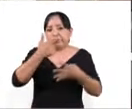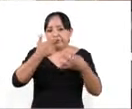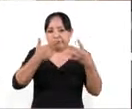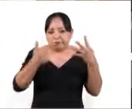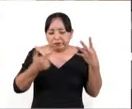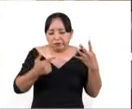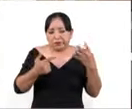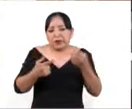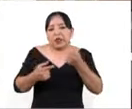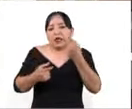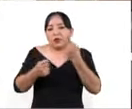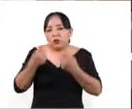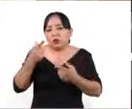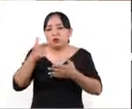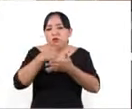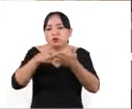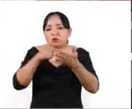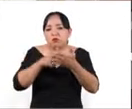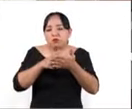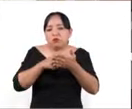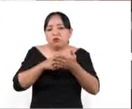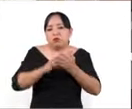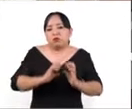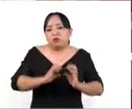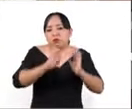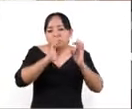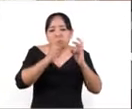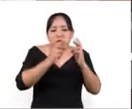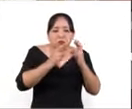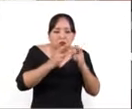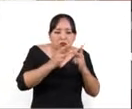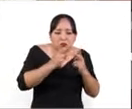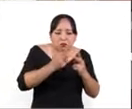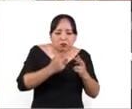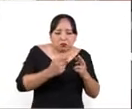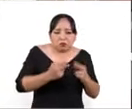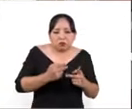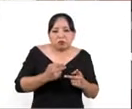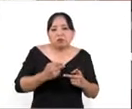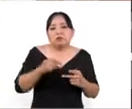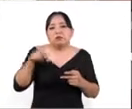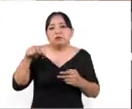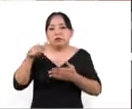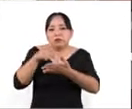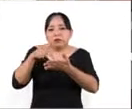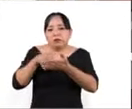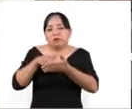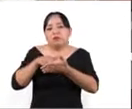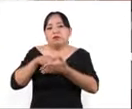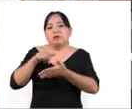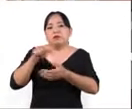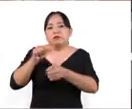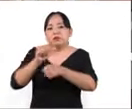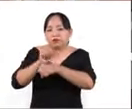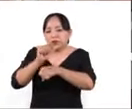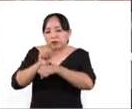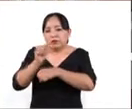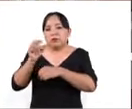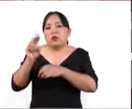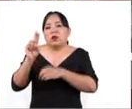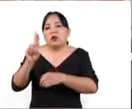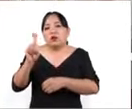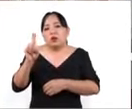algunos agrietamientos en Argentina 8, en Uruguay 75